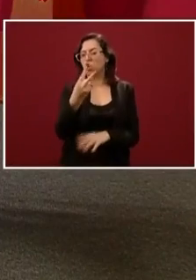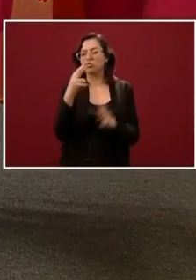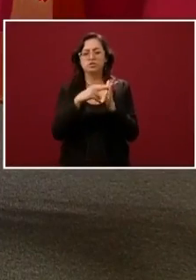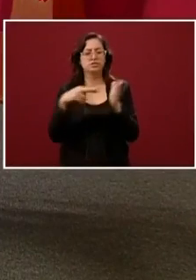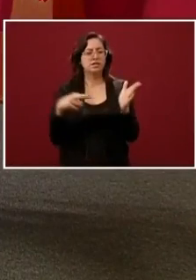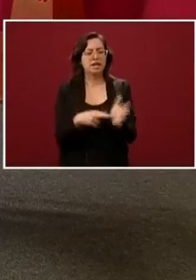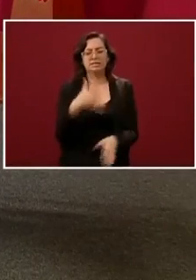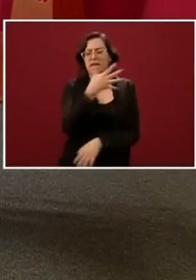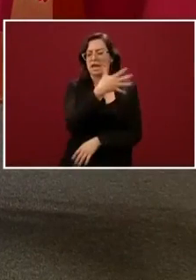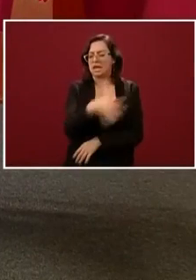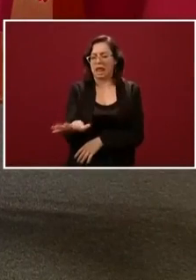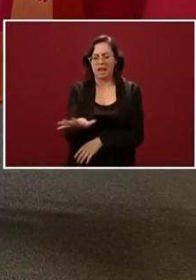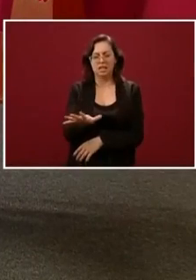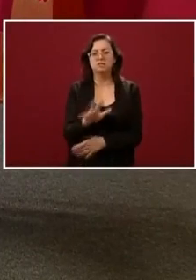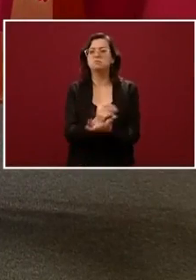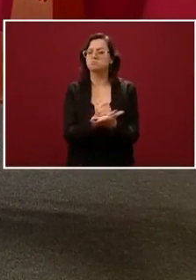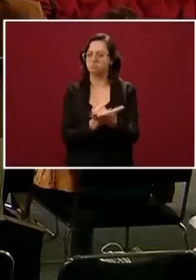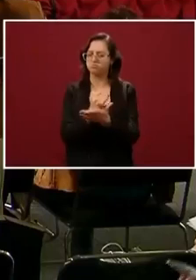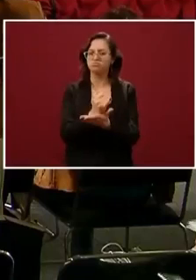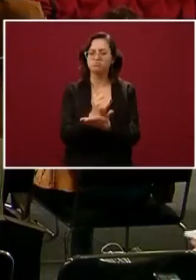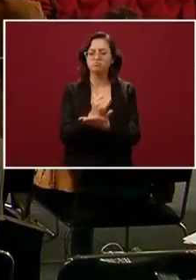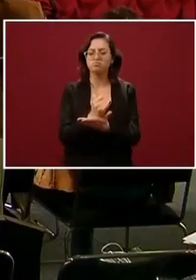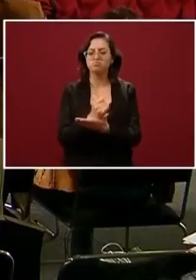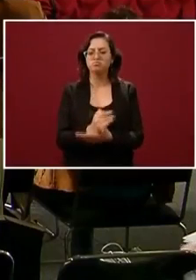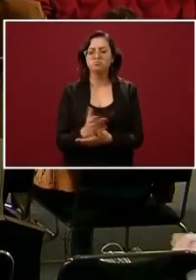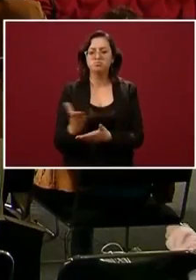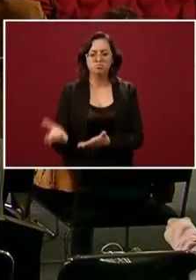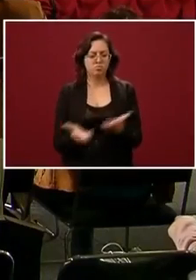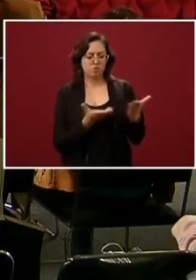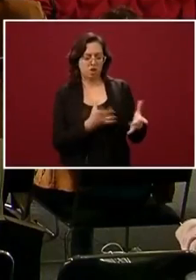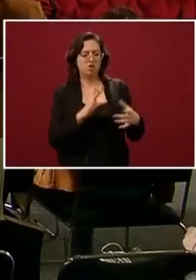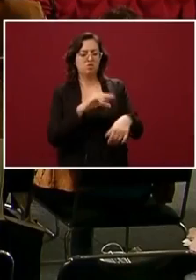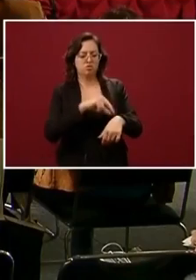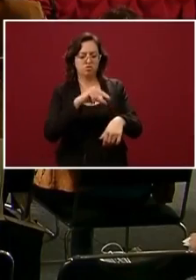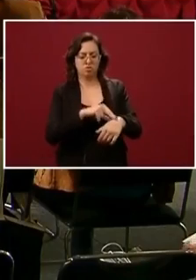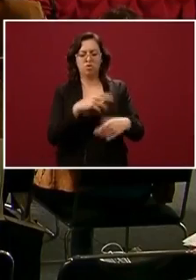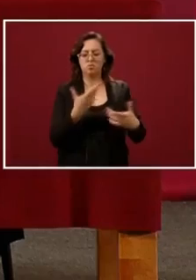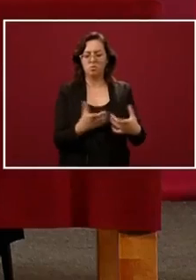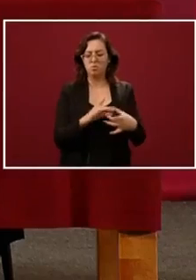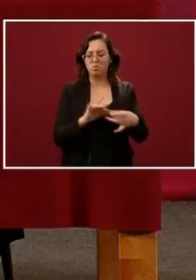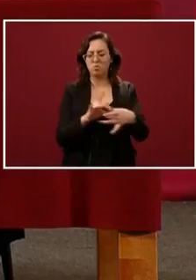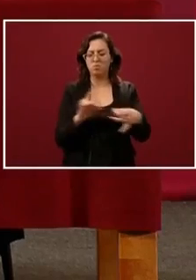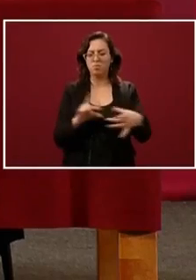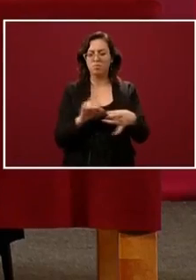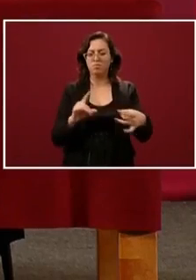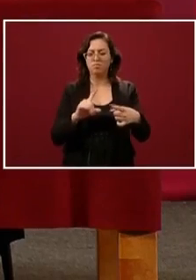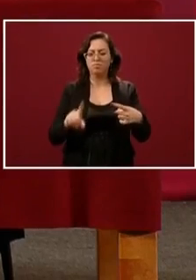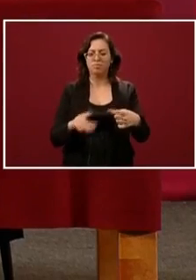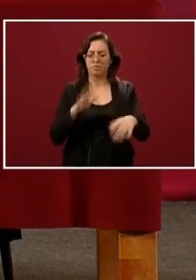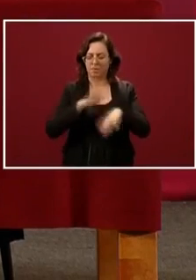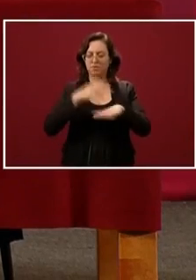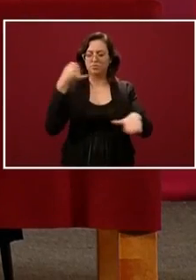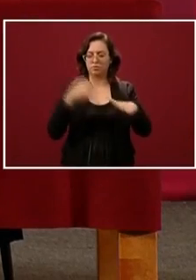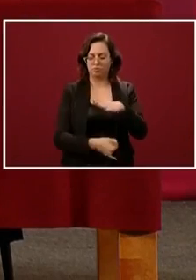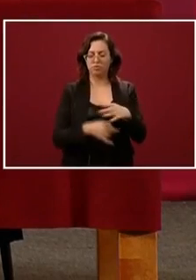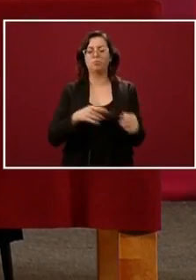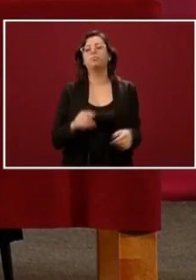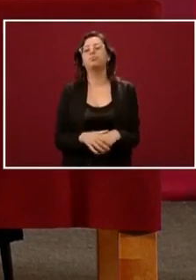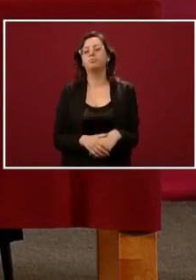generales que de manera específica podría detallar el doctor Alomía. La primera es: para poder hacer